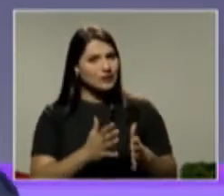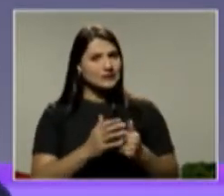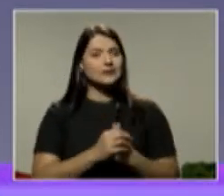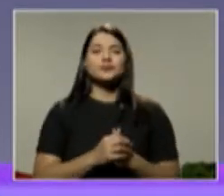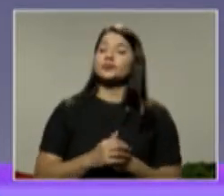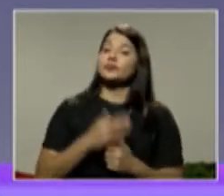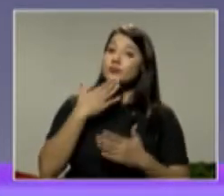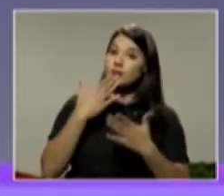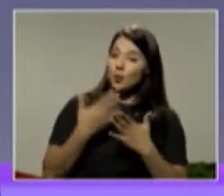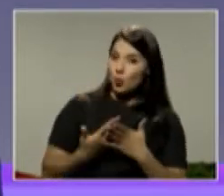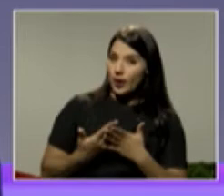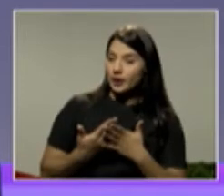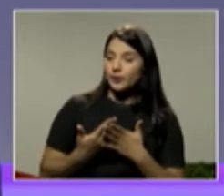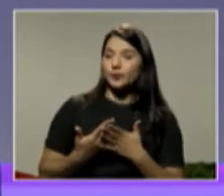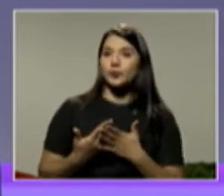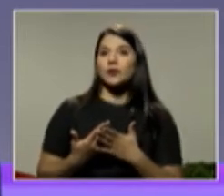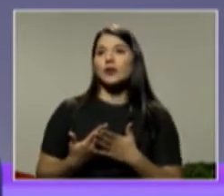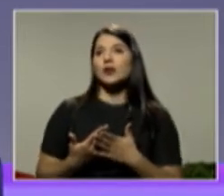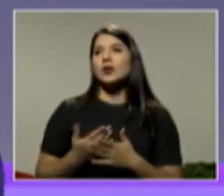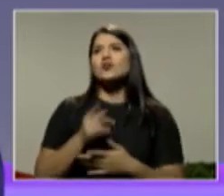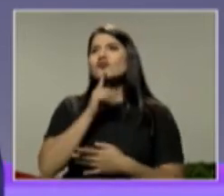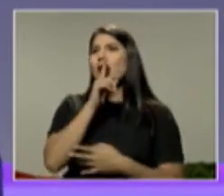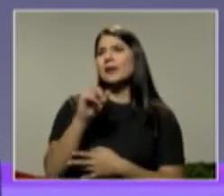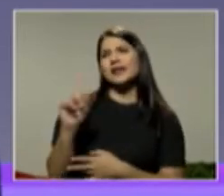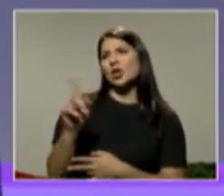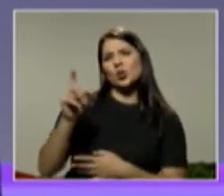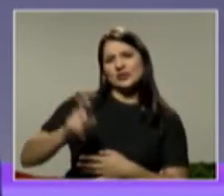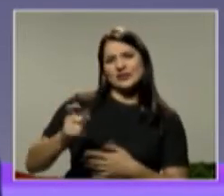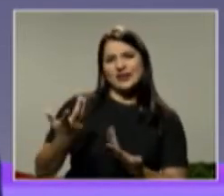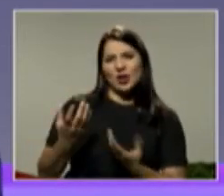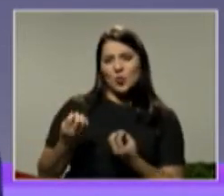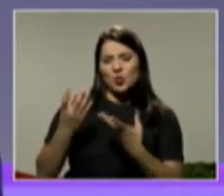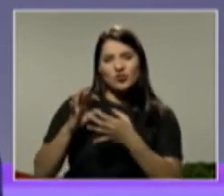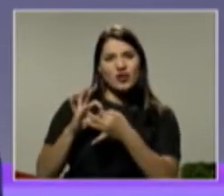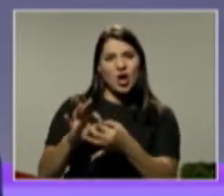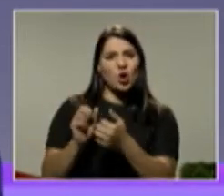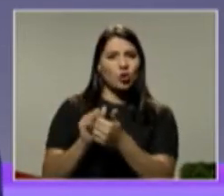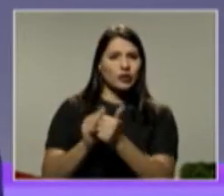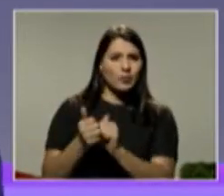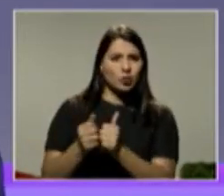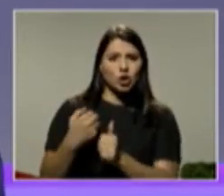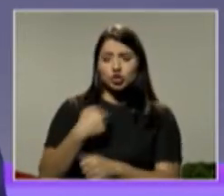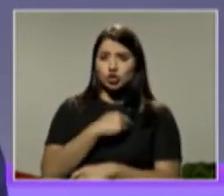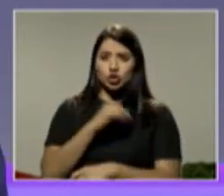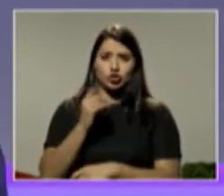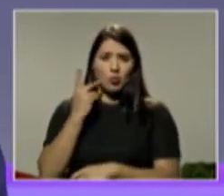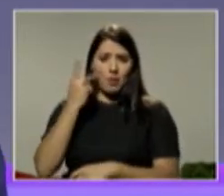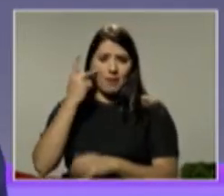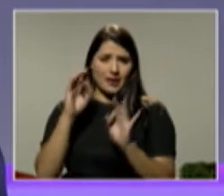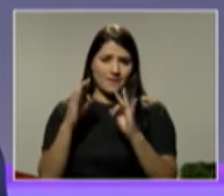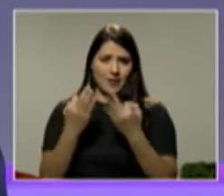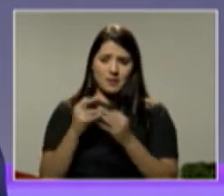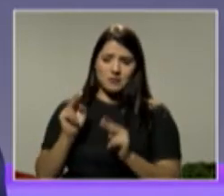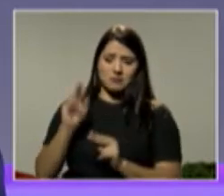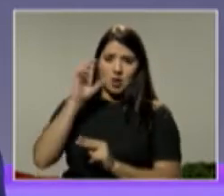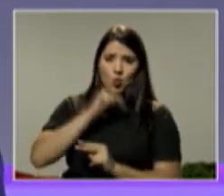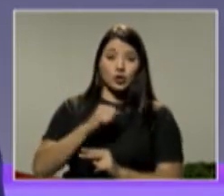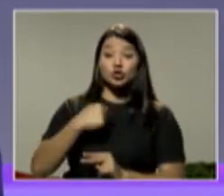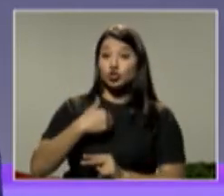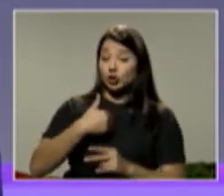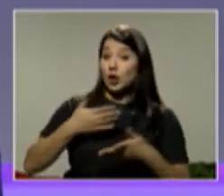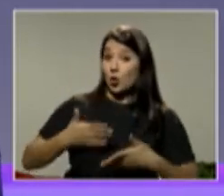eso no hay que estar muy involucrado en el deporte, ¿verdad? Uno como padre de familia lo debe ver. Yo tengo hijos